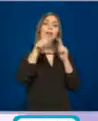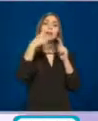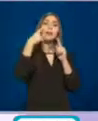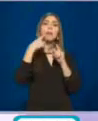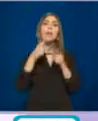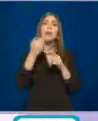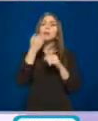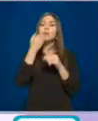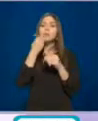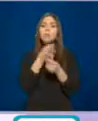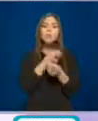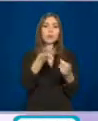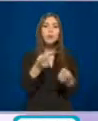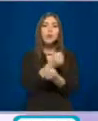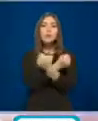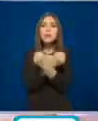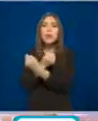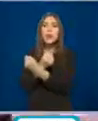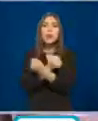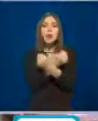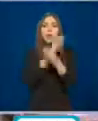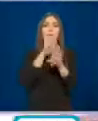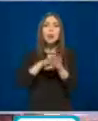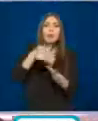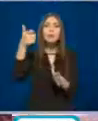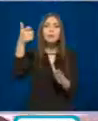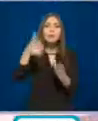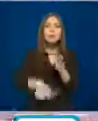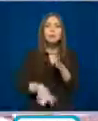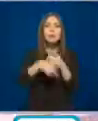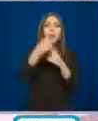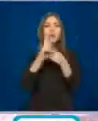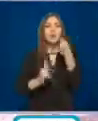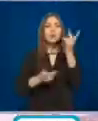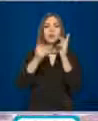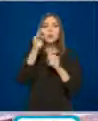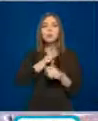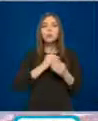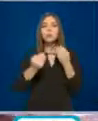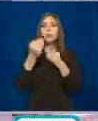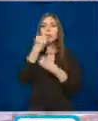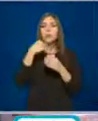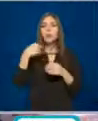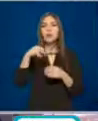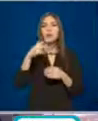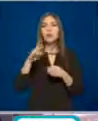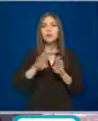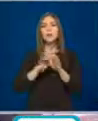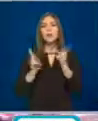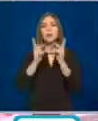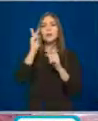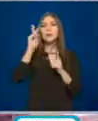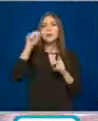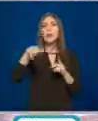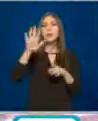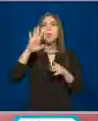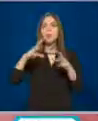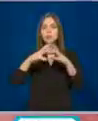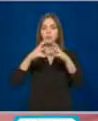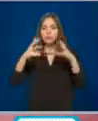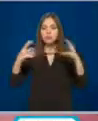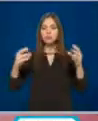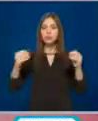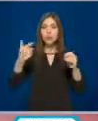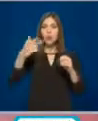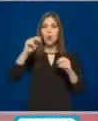barata. ¿No? Esta planta o se sea, daba sirve de manera para- silvestre, se para come, comer. planta de pan, es una planta especie de como de pan. guanábana, Ajá. y